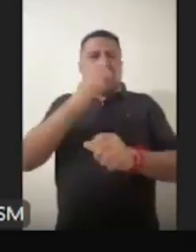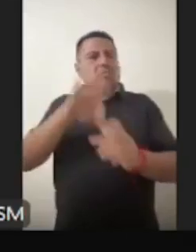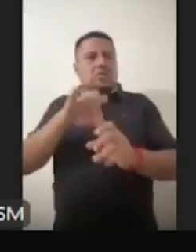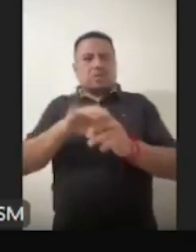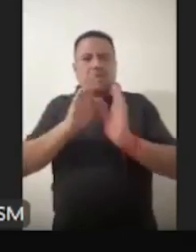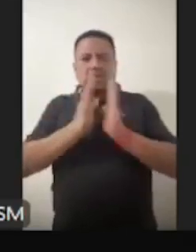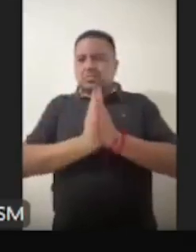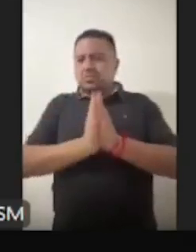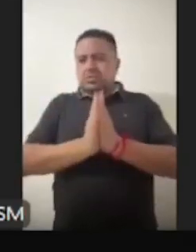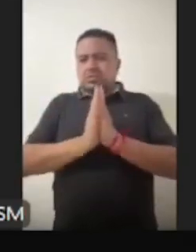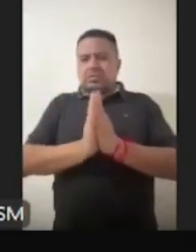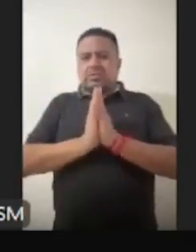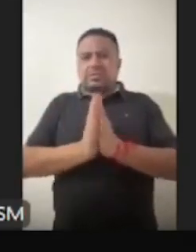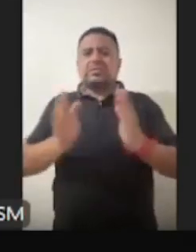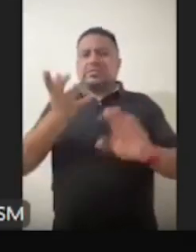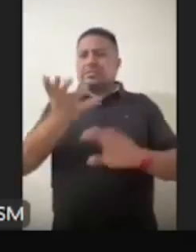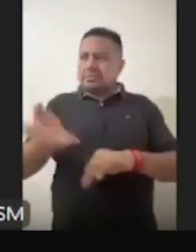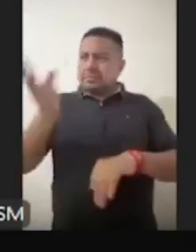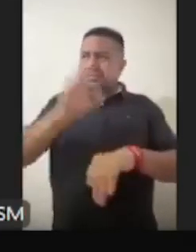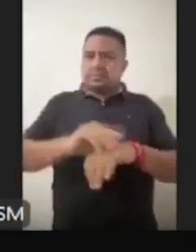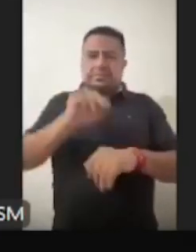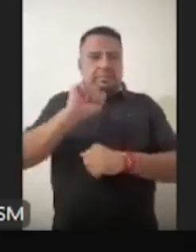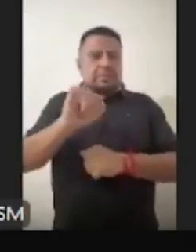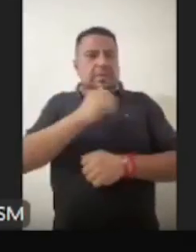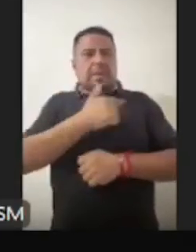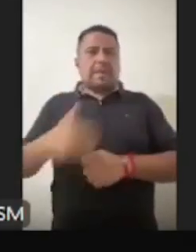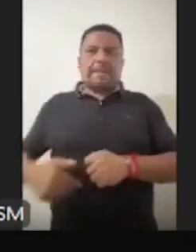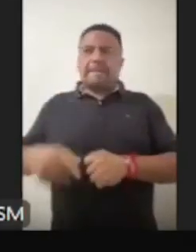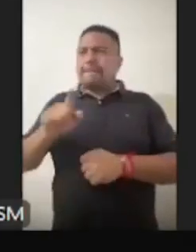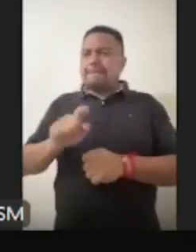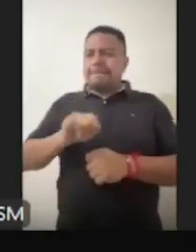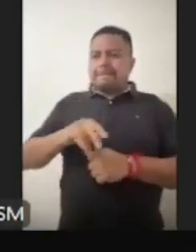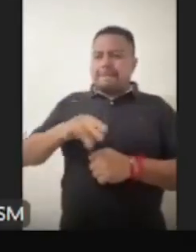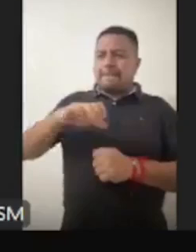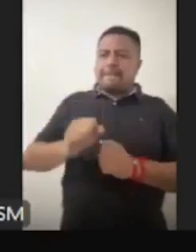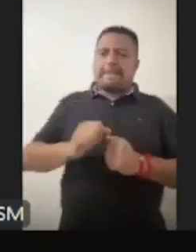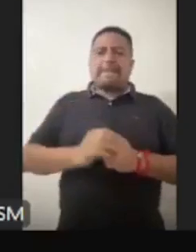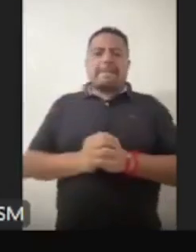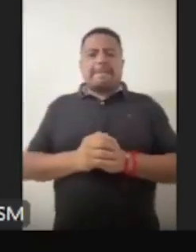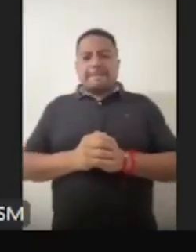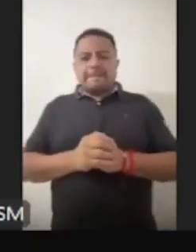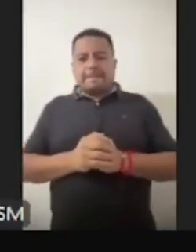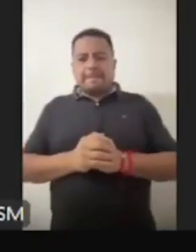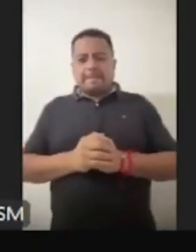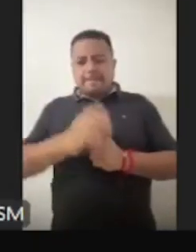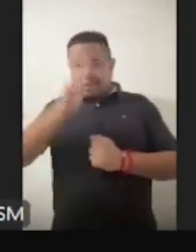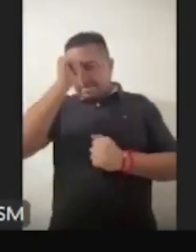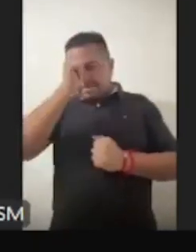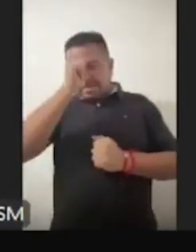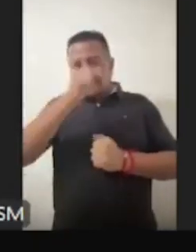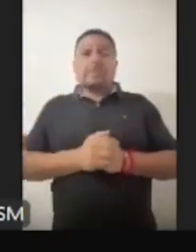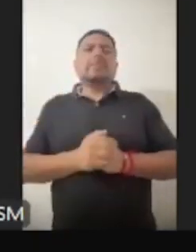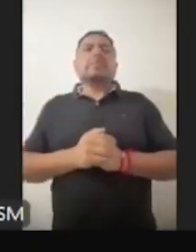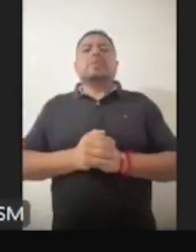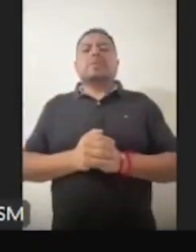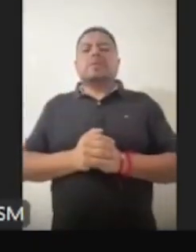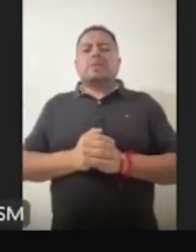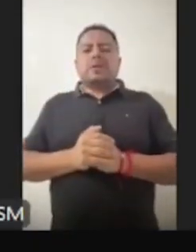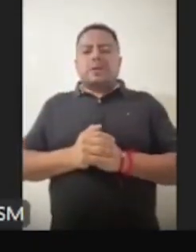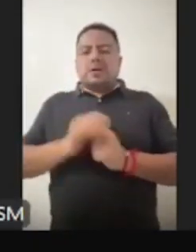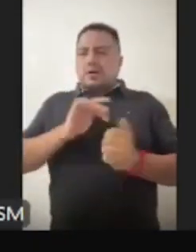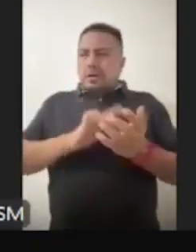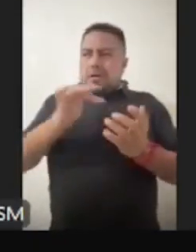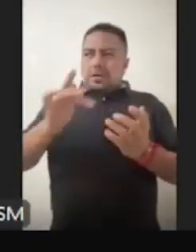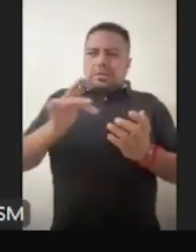favor. Con su autorización, magistrada presidenta, magistrado José Luis Betancur Salgado. Con el proyecto. Gracias,